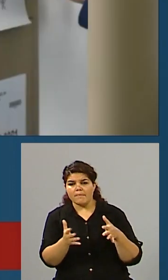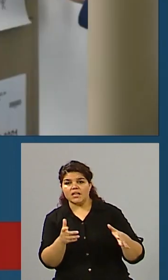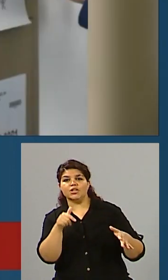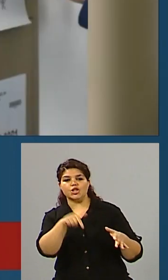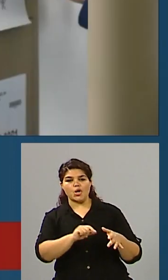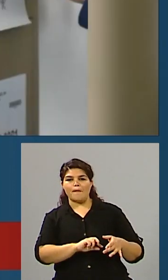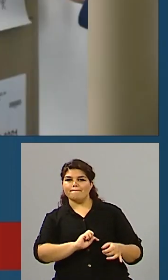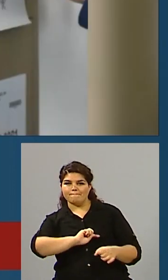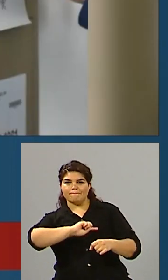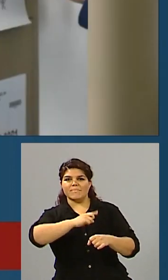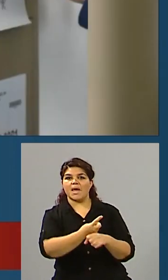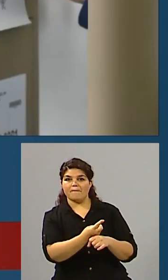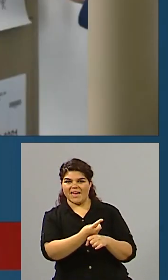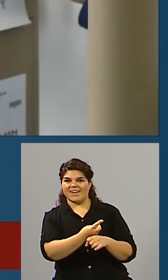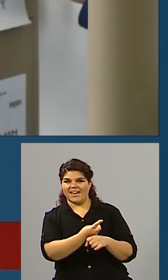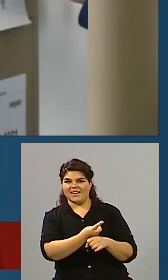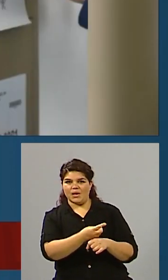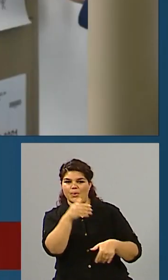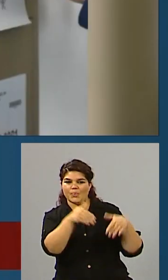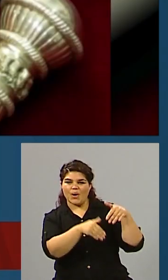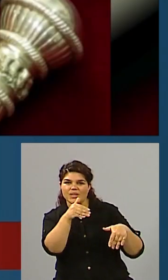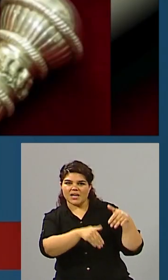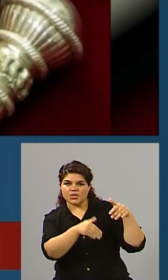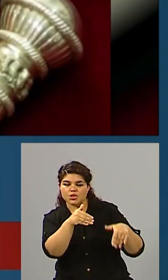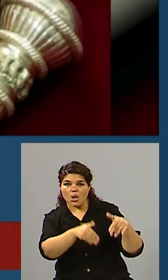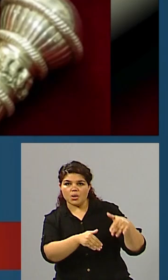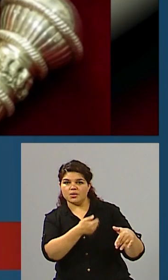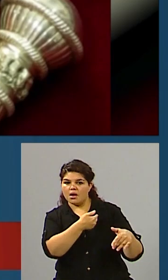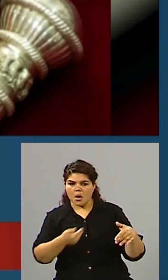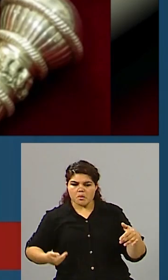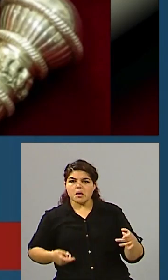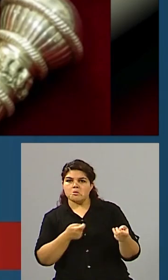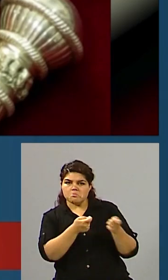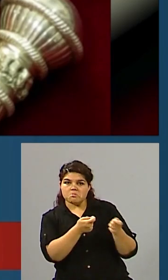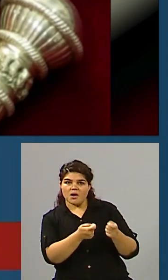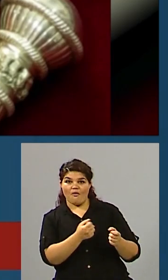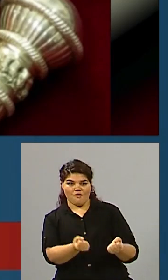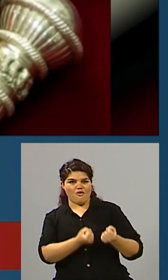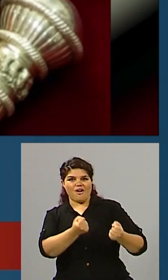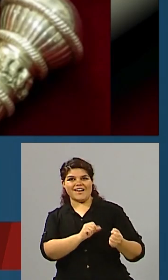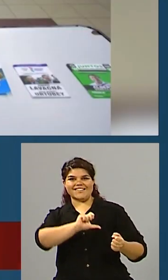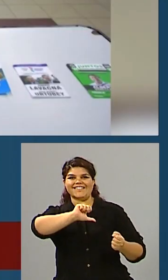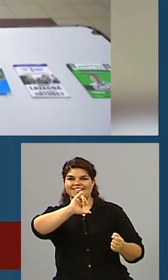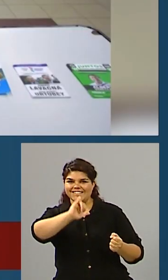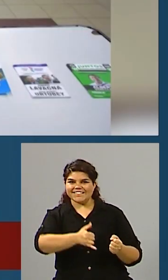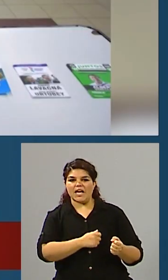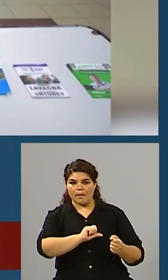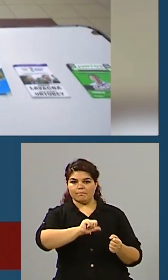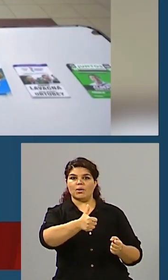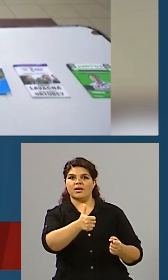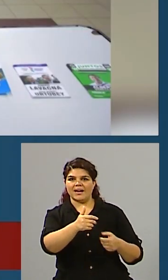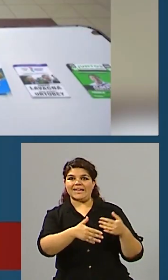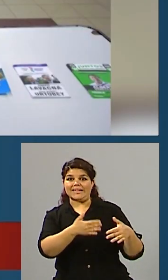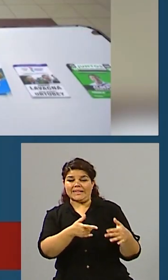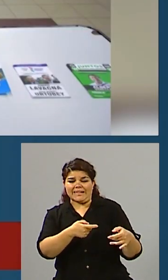primera vuelta, cómo lo pintó, que eso sin duda fue como un aliciente para el peronismo, y bueno, el resultado final con la segunda vuelta